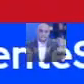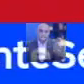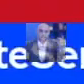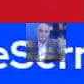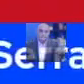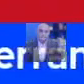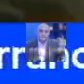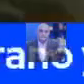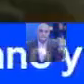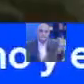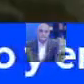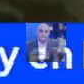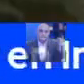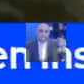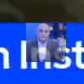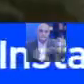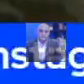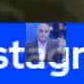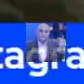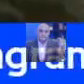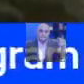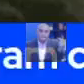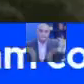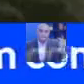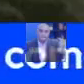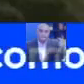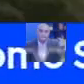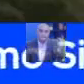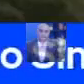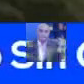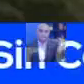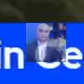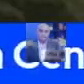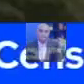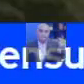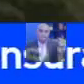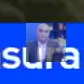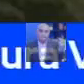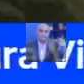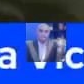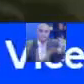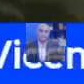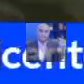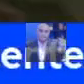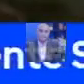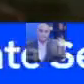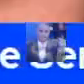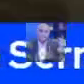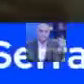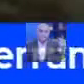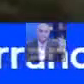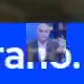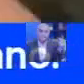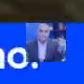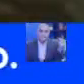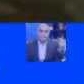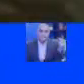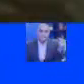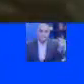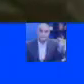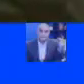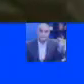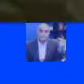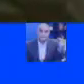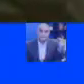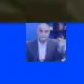mañanera, que no ha estado al pendiente, que no supo que nos mencionaron en la mañanera, y si te puedo robar una opinión,